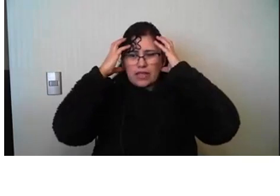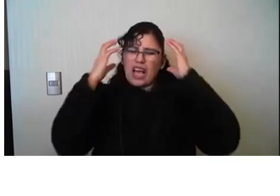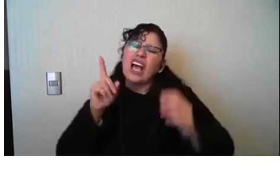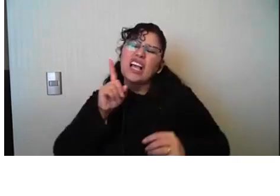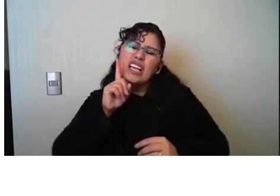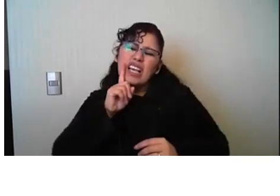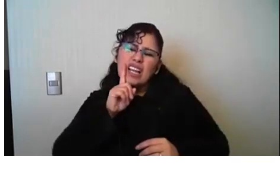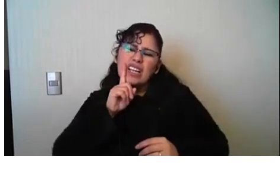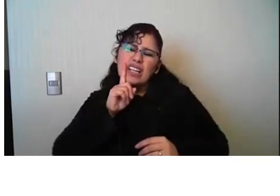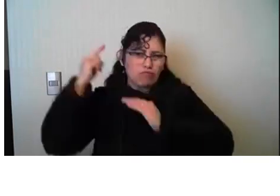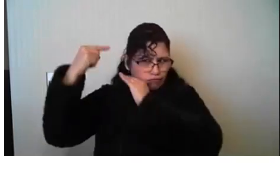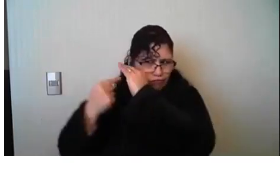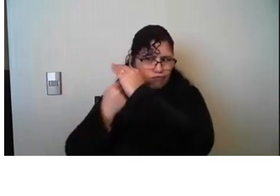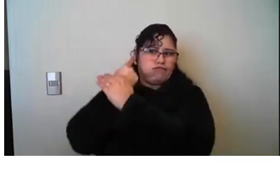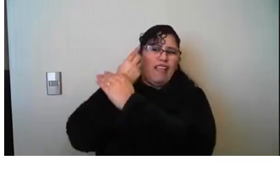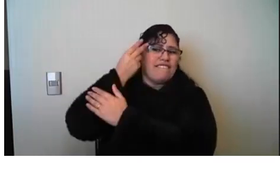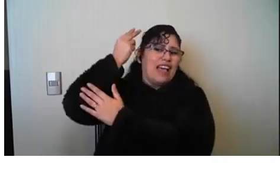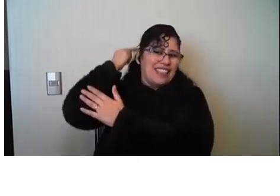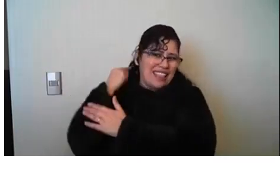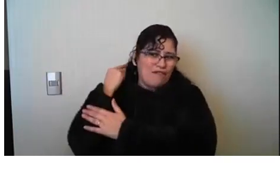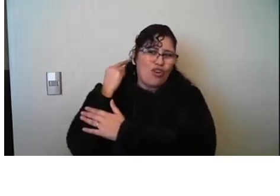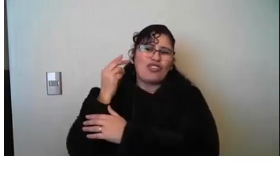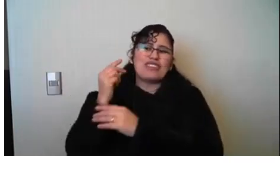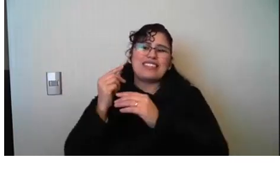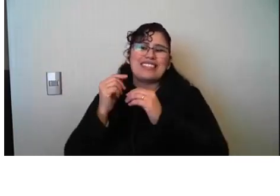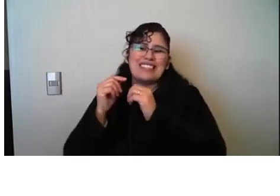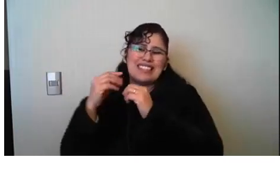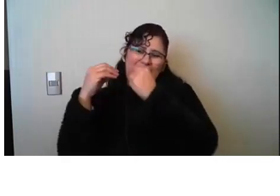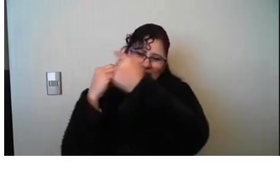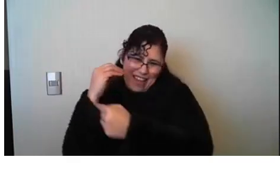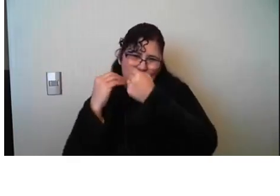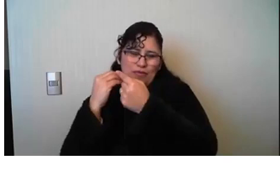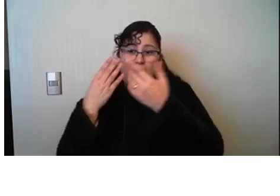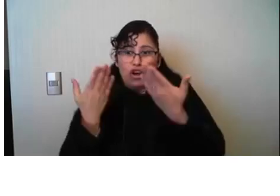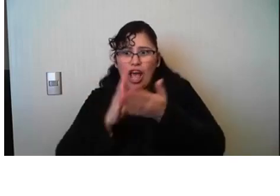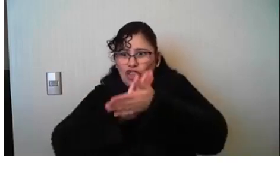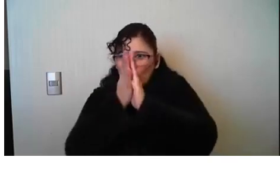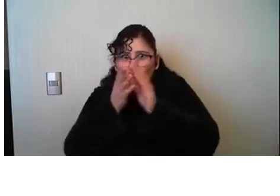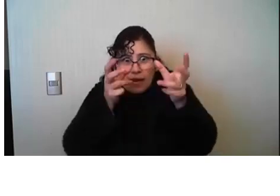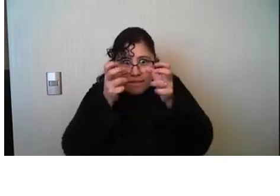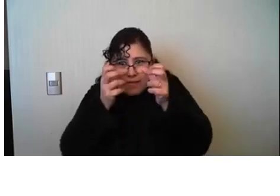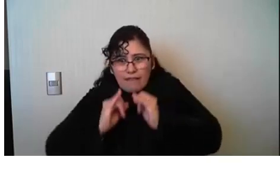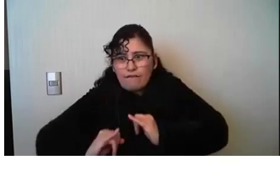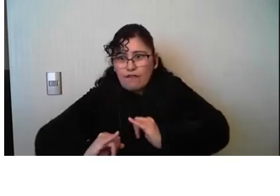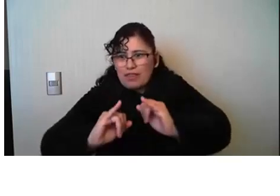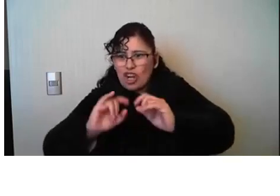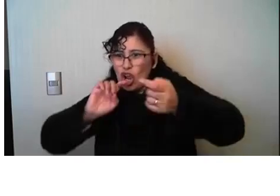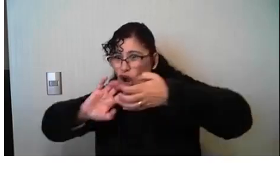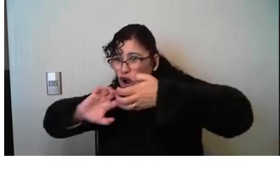del vestíbulo cerebelo. Por tanto, con toda esta información propioceptiva, el cerebelo puede